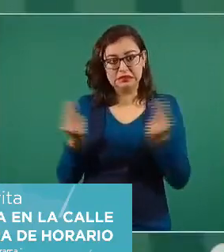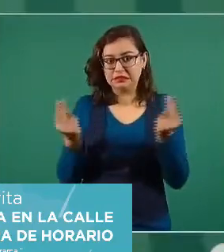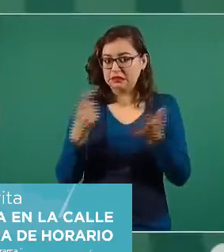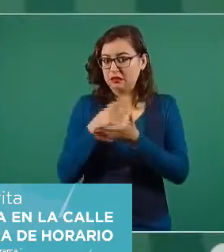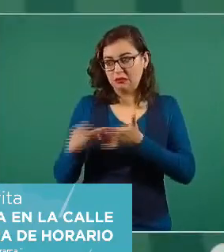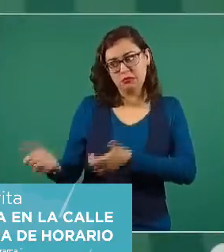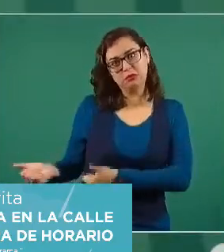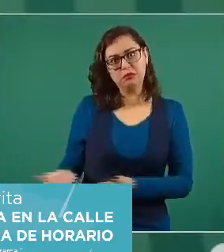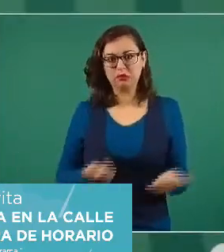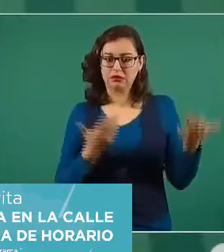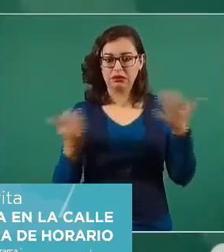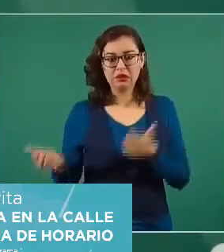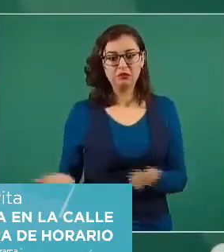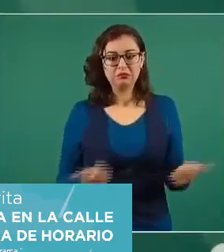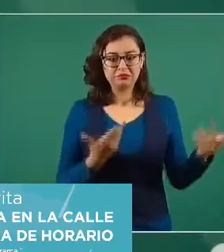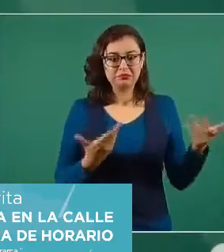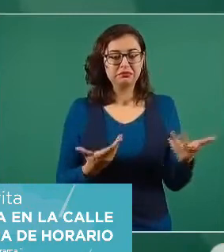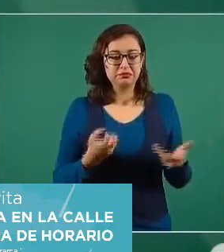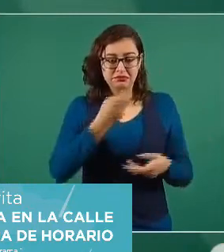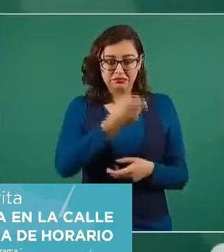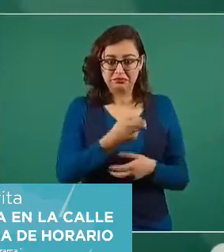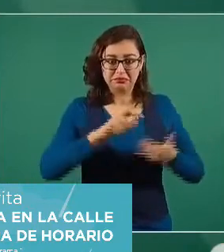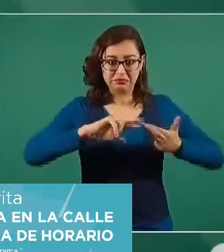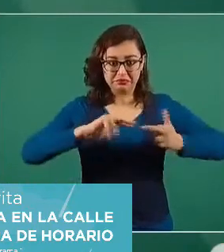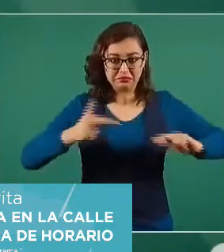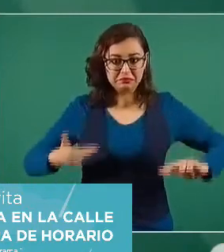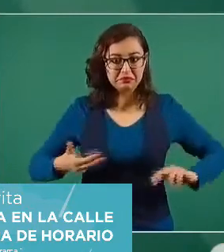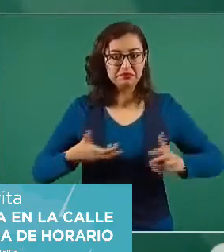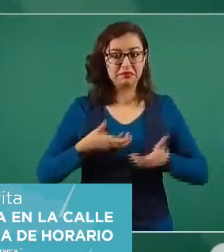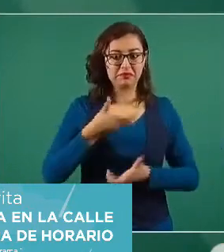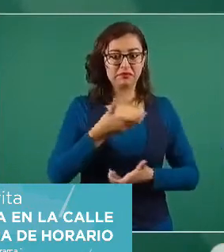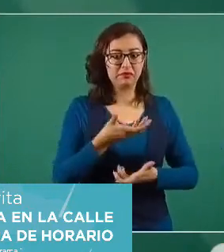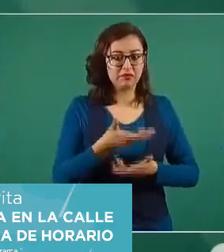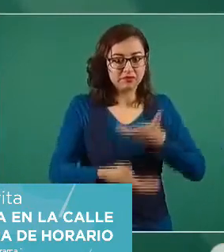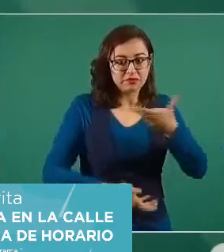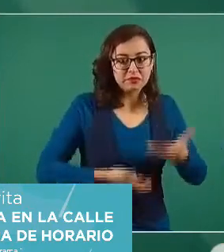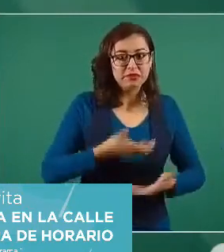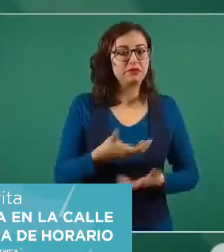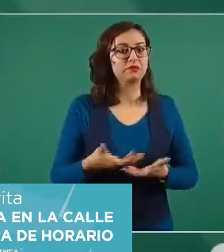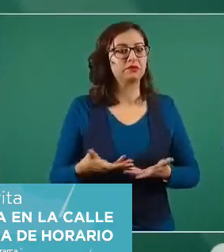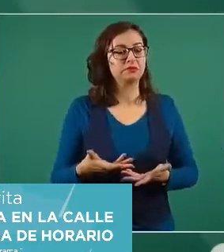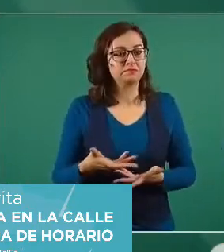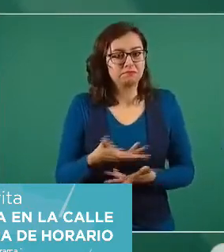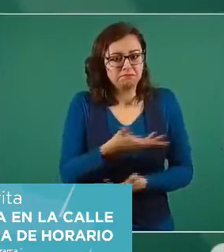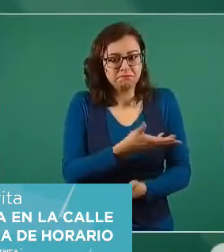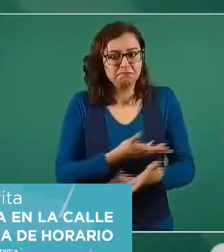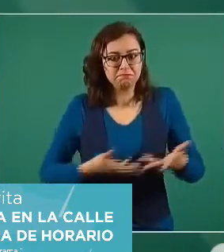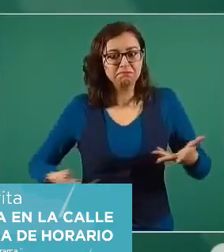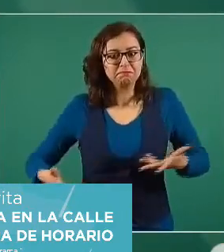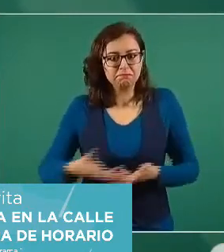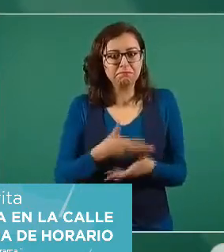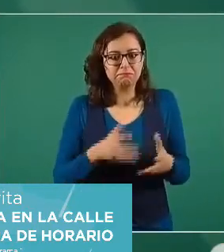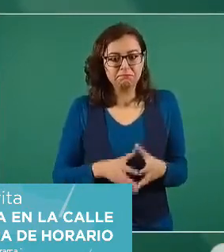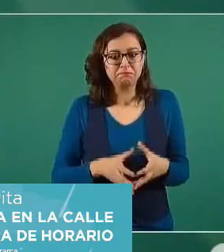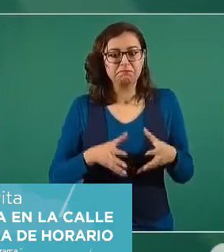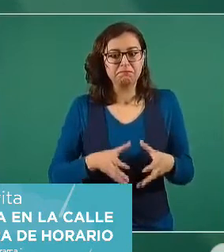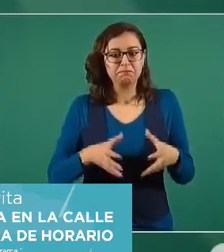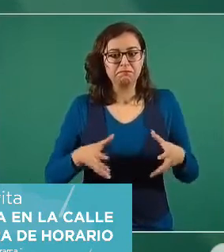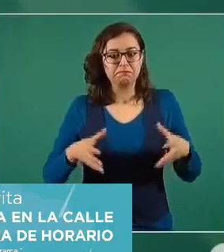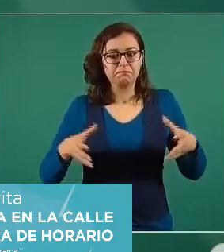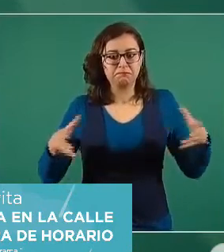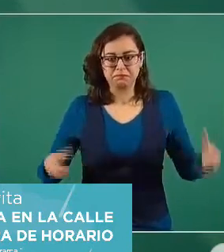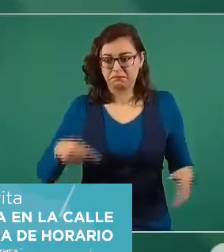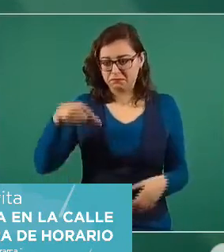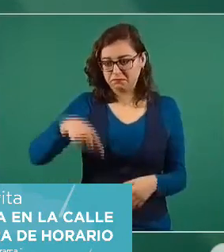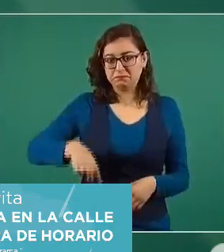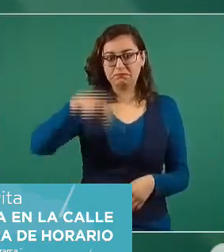Entonces, está creciendo el número de empresas que se están instalando